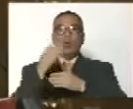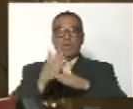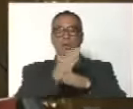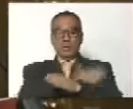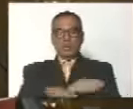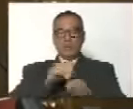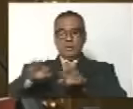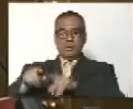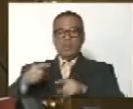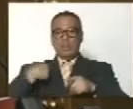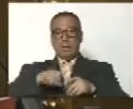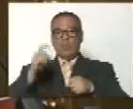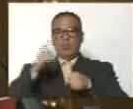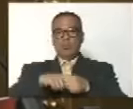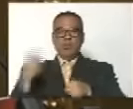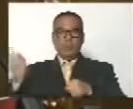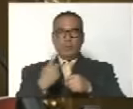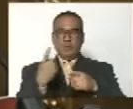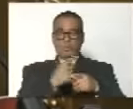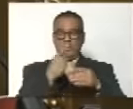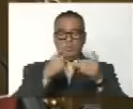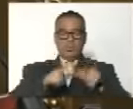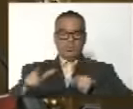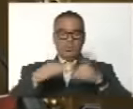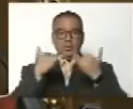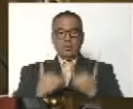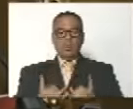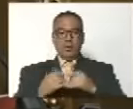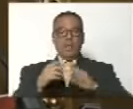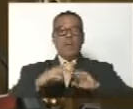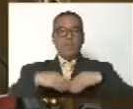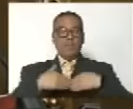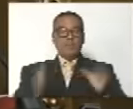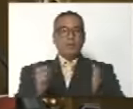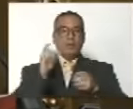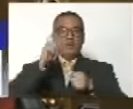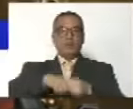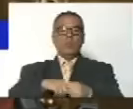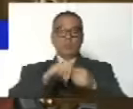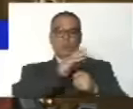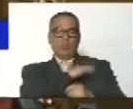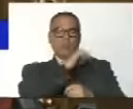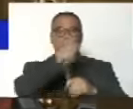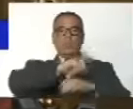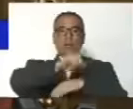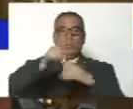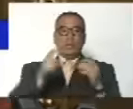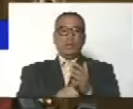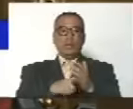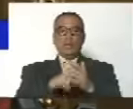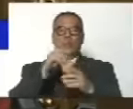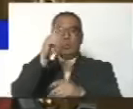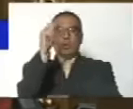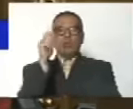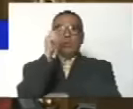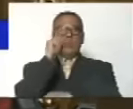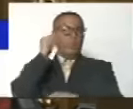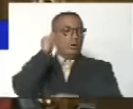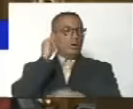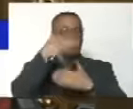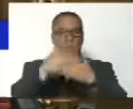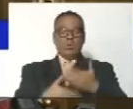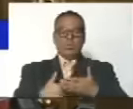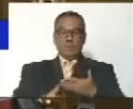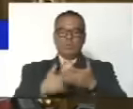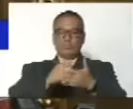anuncio de secretaría de la existencia del quórum reglamentario, abrió la sesión ordinaria con la asistencia de la Junta Directiva en pleno y de las diputadas y de los diputados indicados